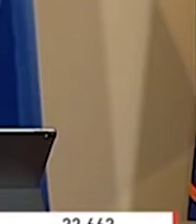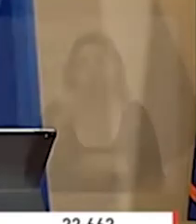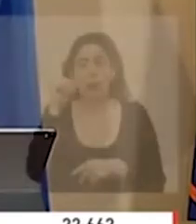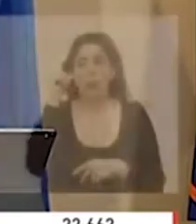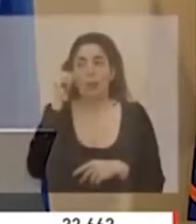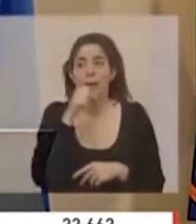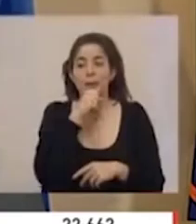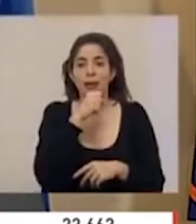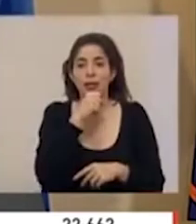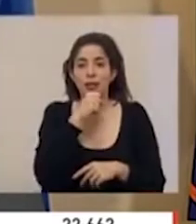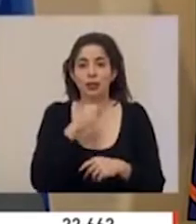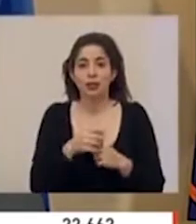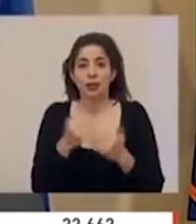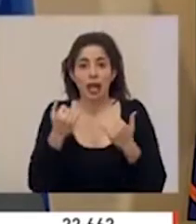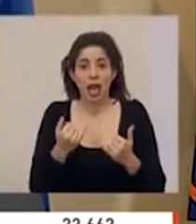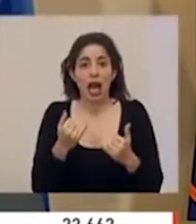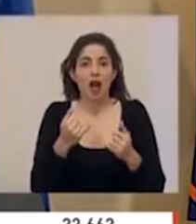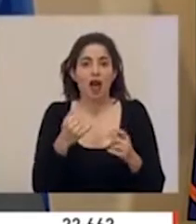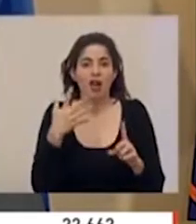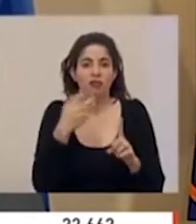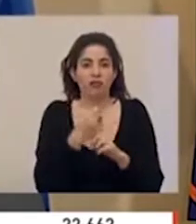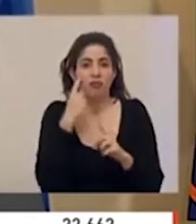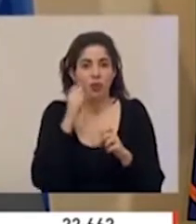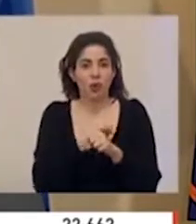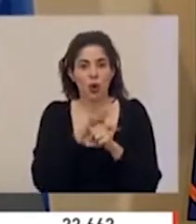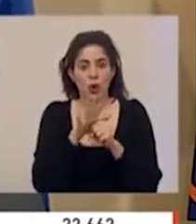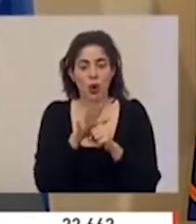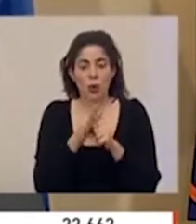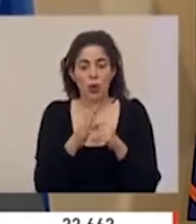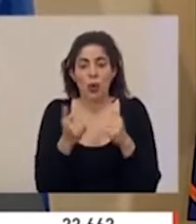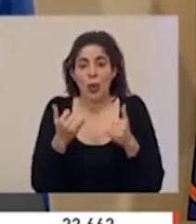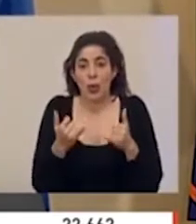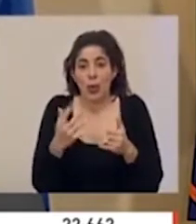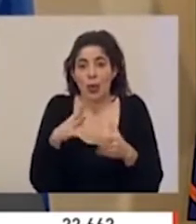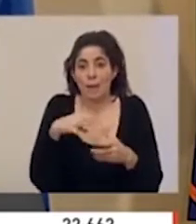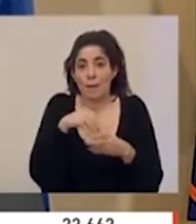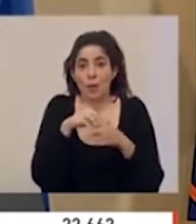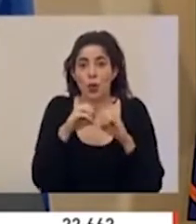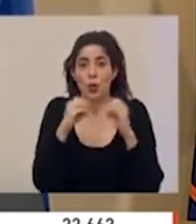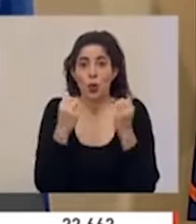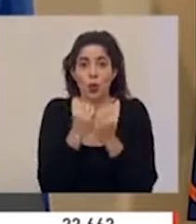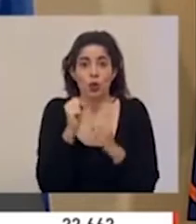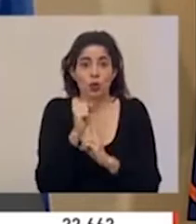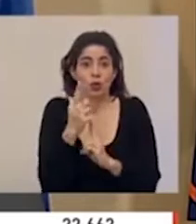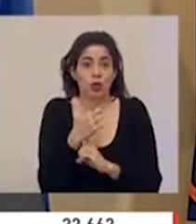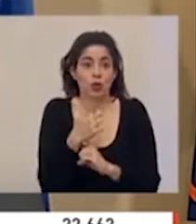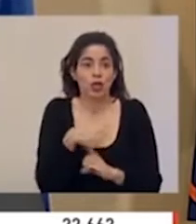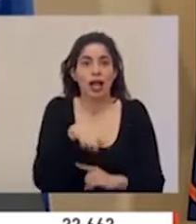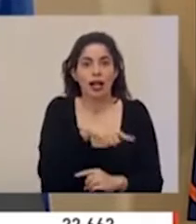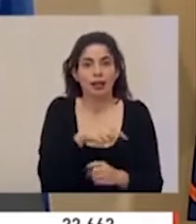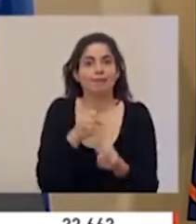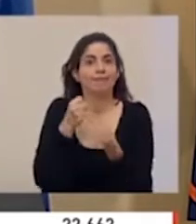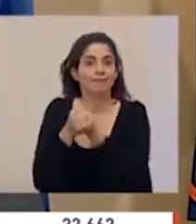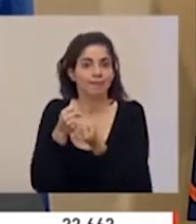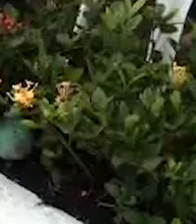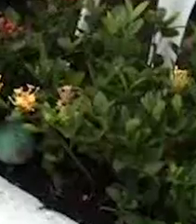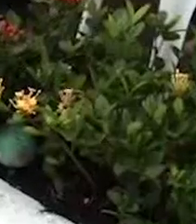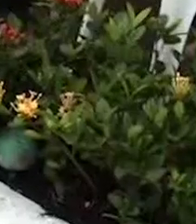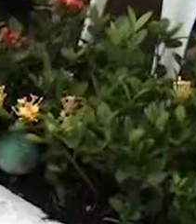adultas mayores que están afectadas por el COVID y que se encuentran en organizaciones sociales que apoyan esta institución.